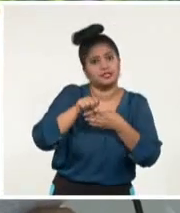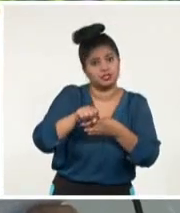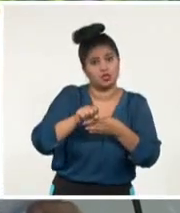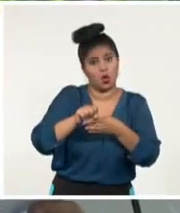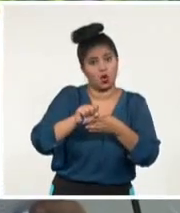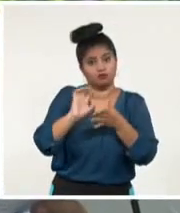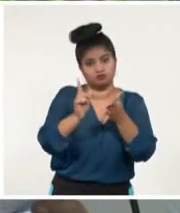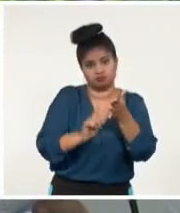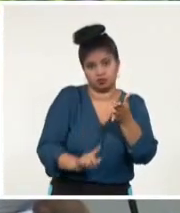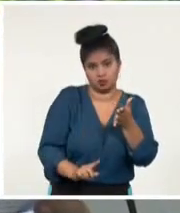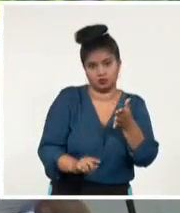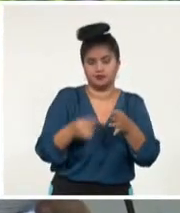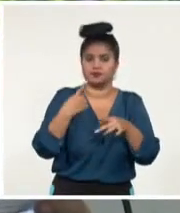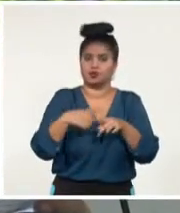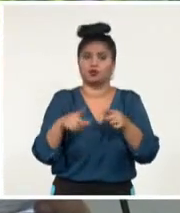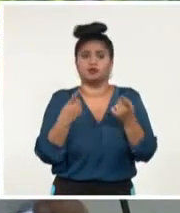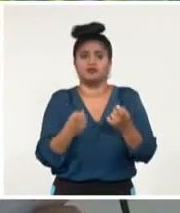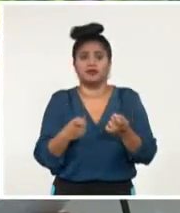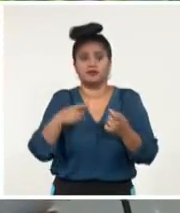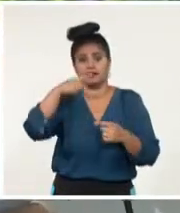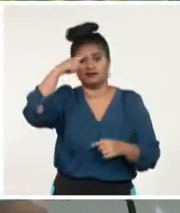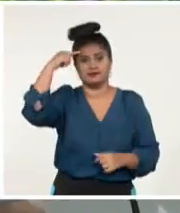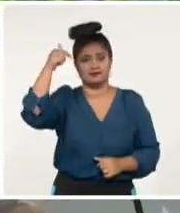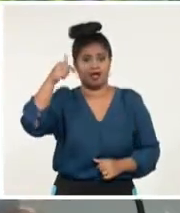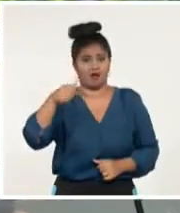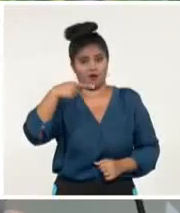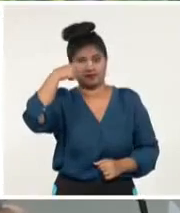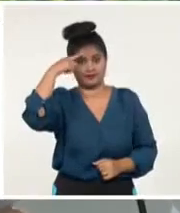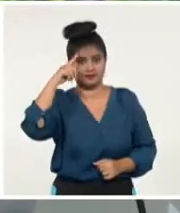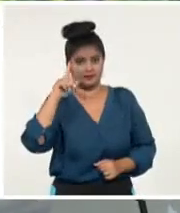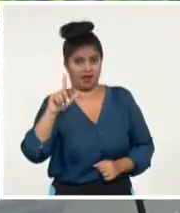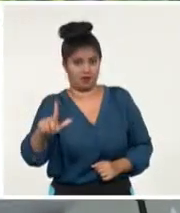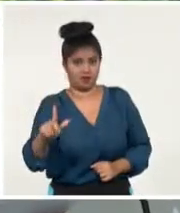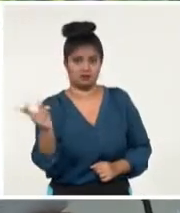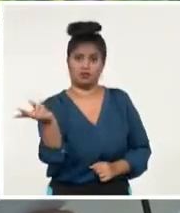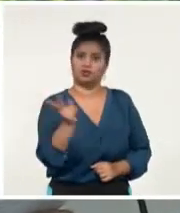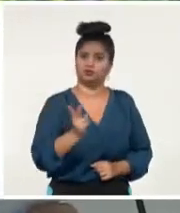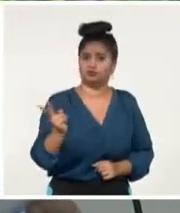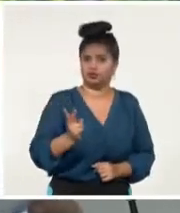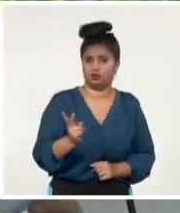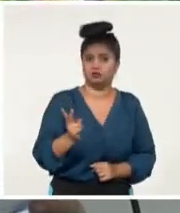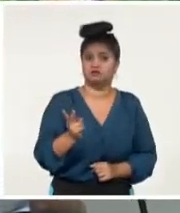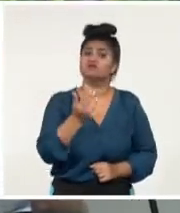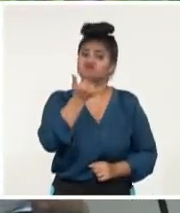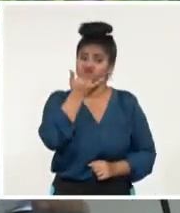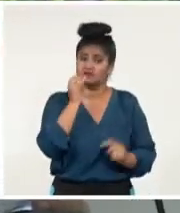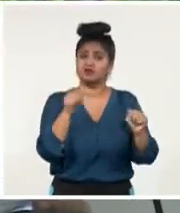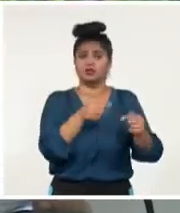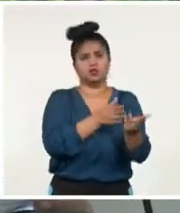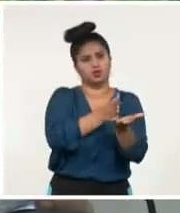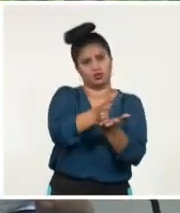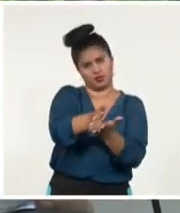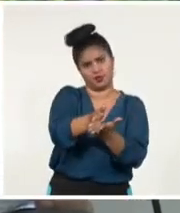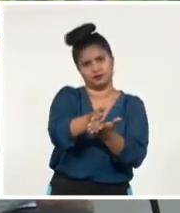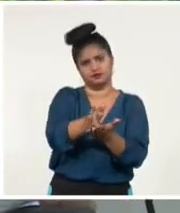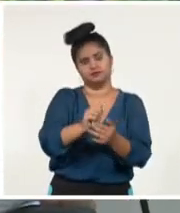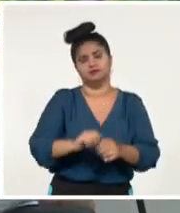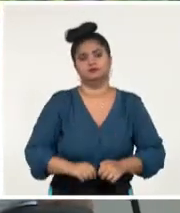queda San Juan y Martínez y San Luis como los municipios con mayores niveles de afectación. En el caso de San Juan y